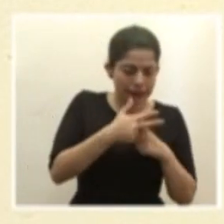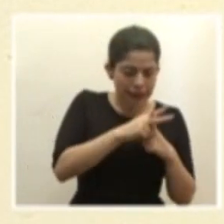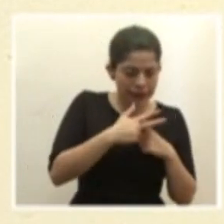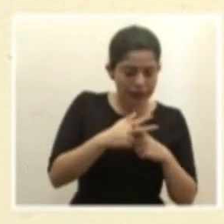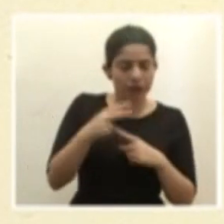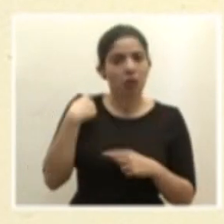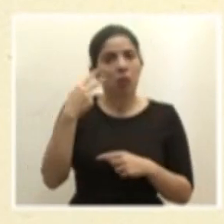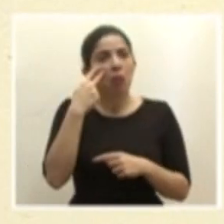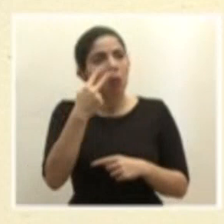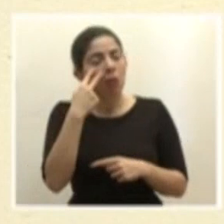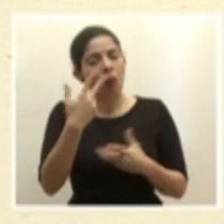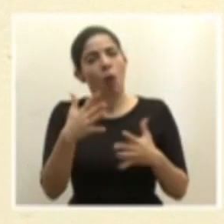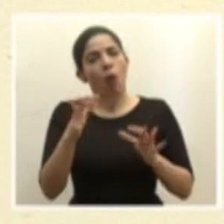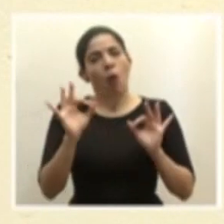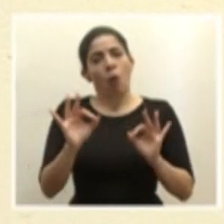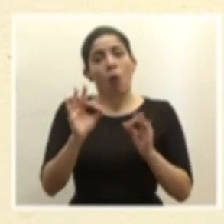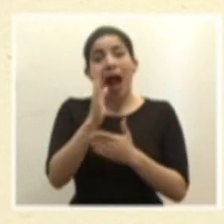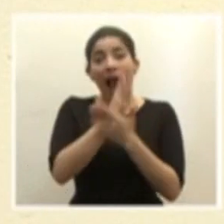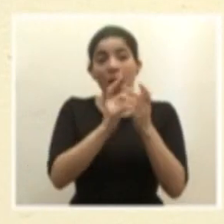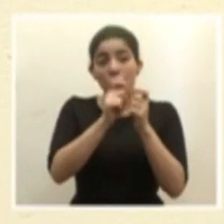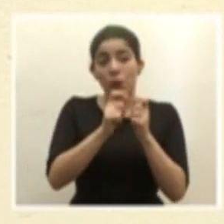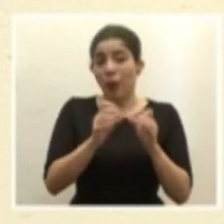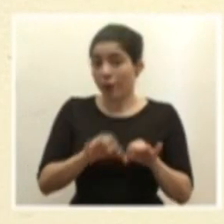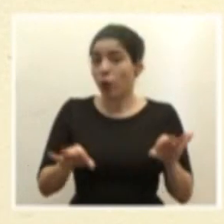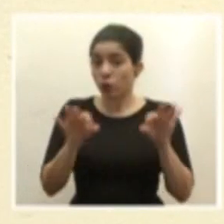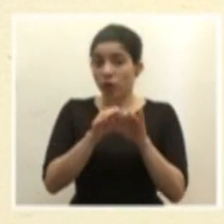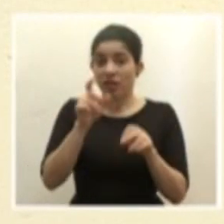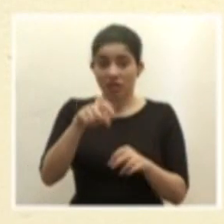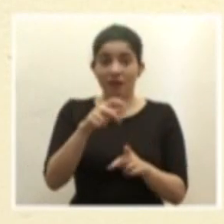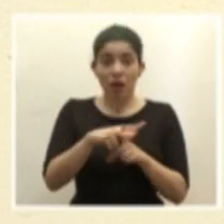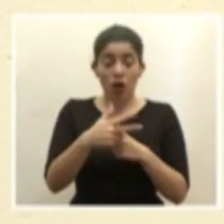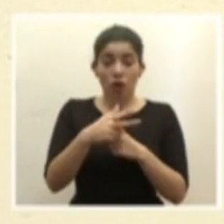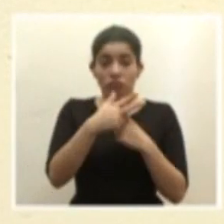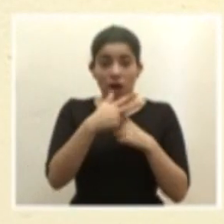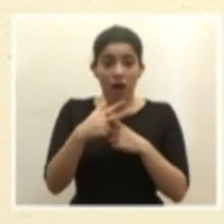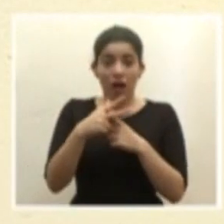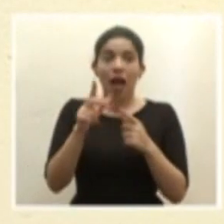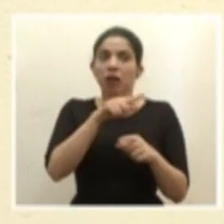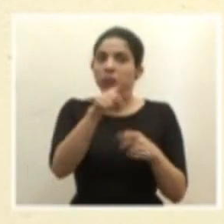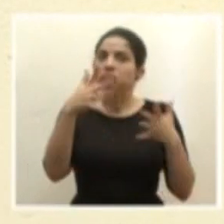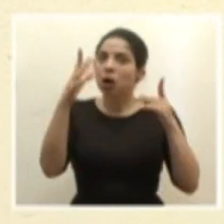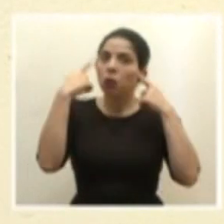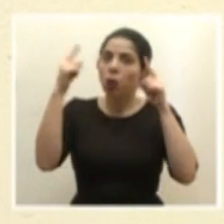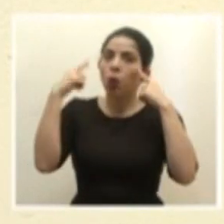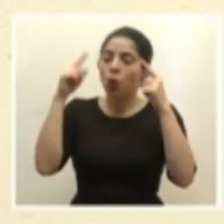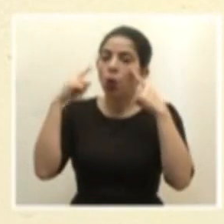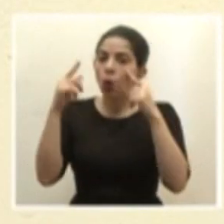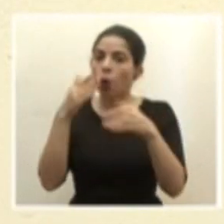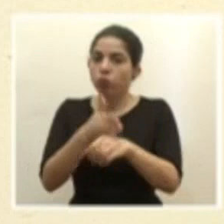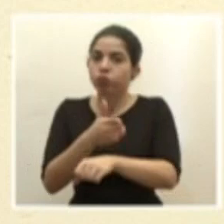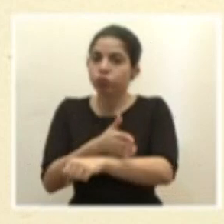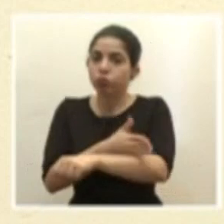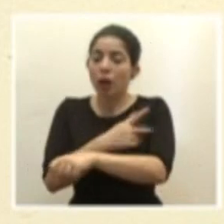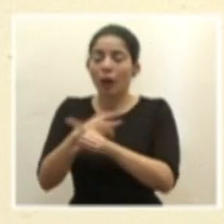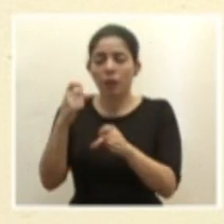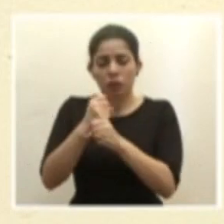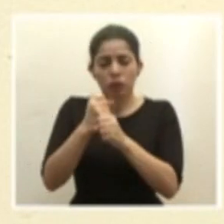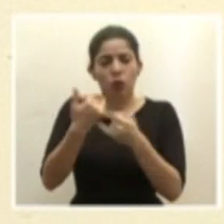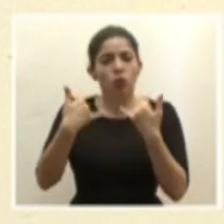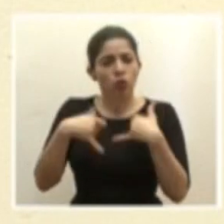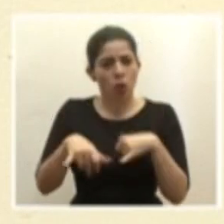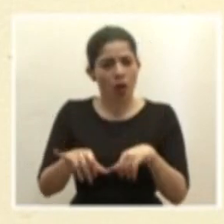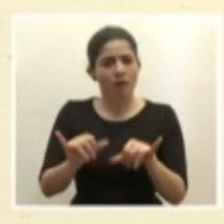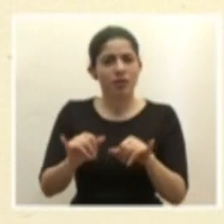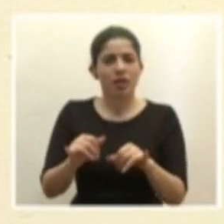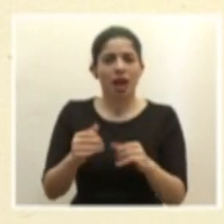esto es exitoso porque habían detalles importantes que corregir y lo han logrado. La operación todavía continúa, sobre todo